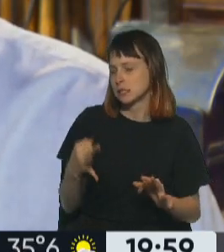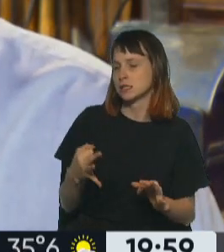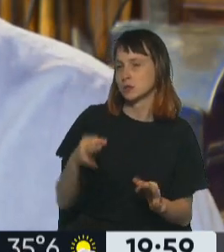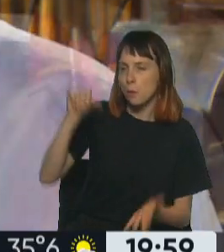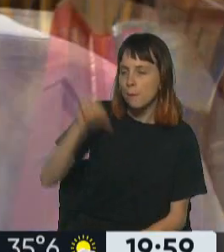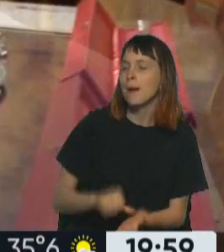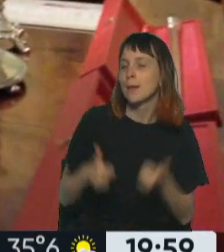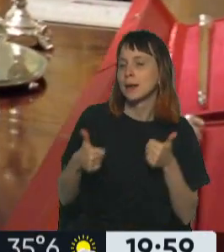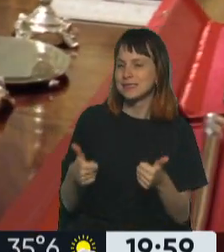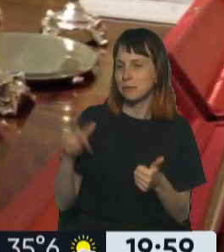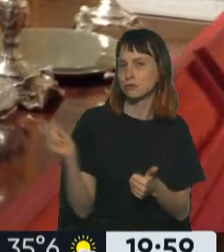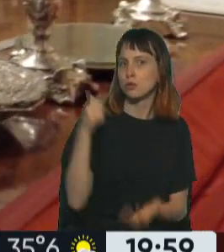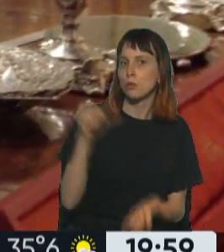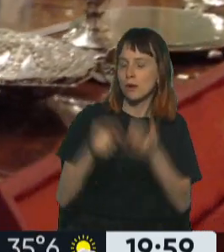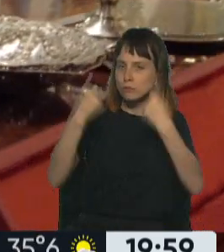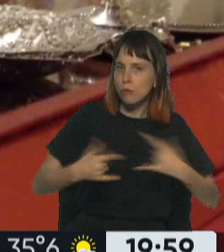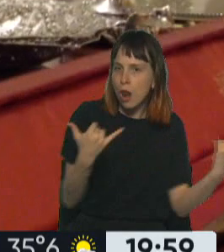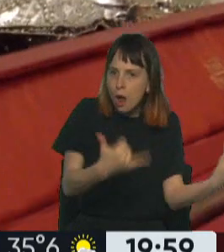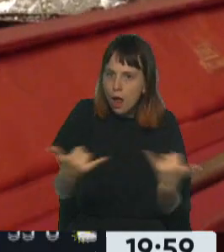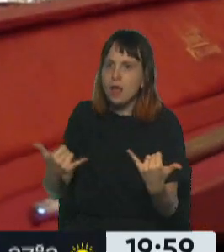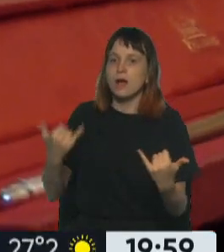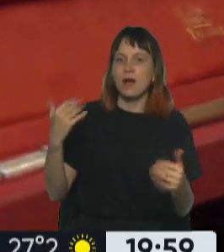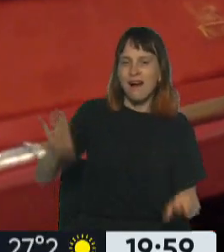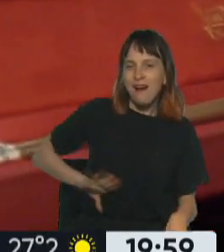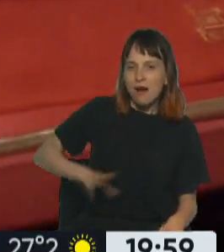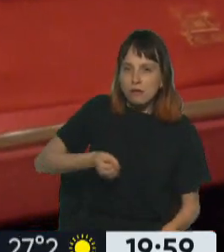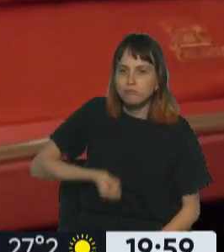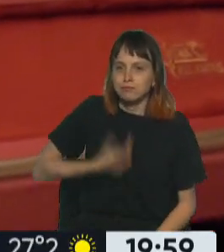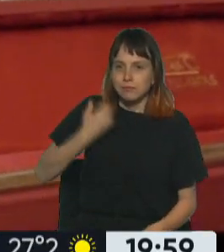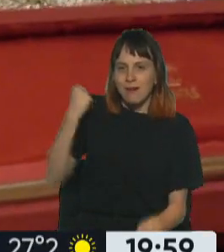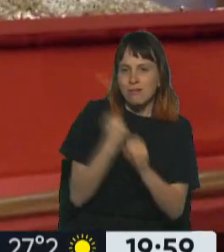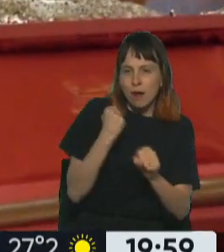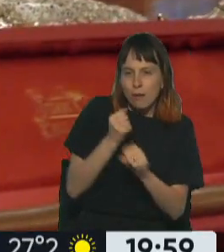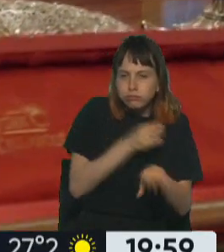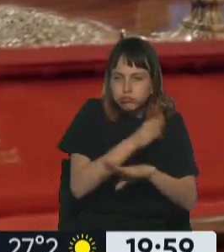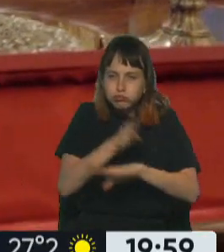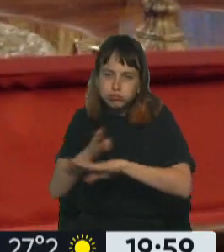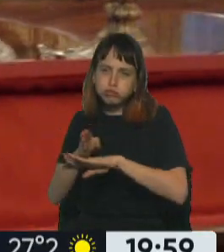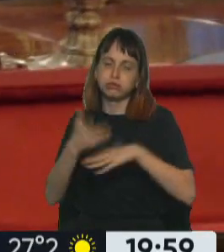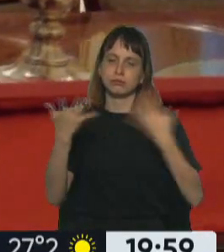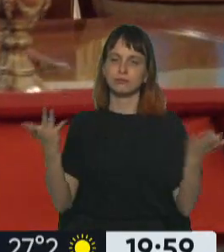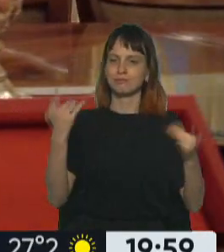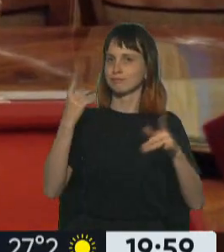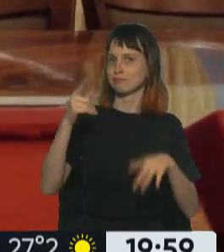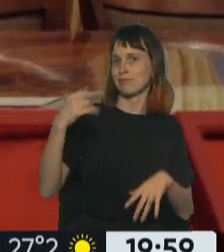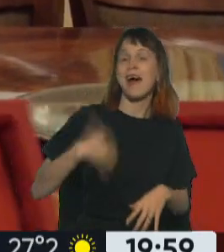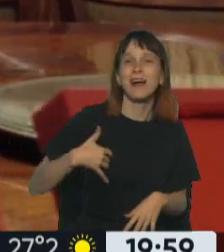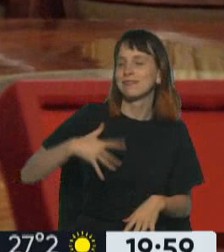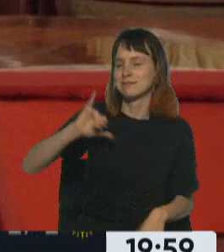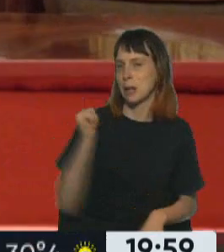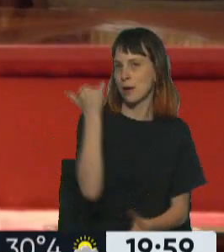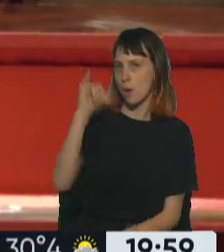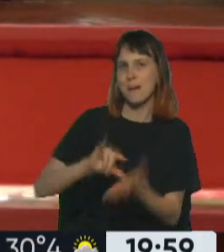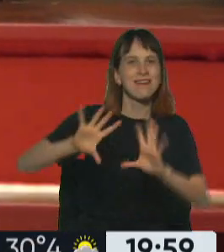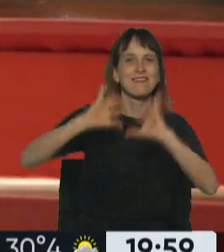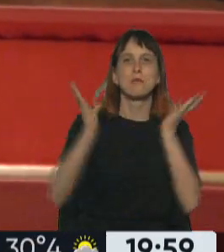país rico, somos un país con ganas de trabajar, somos un país de... La Argentina es el mejor país del mundo. Me digan